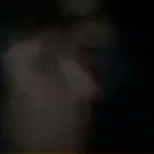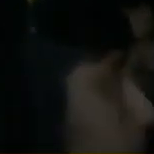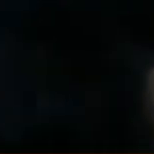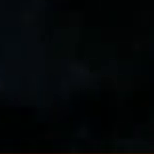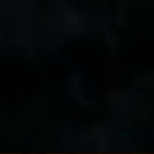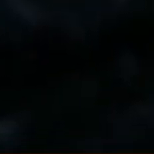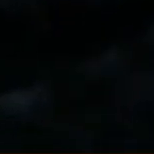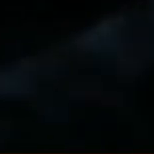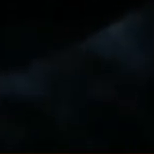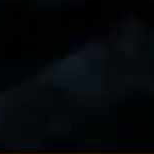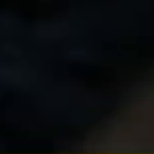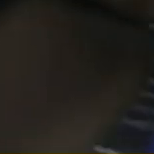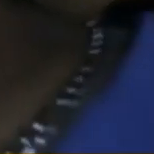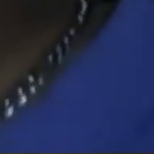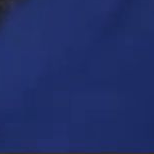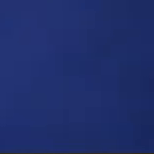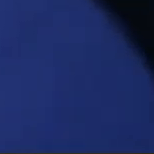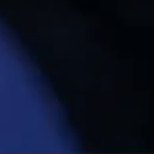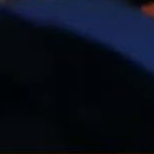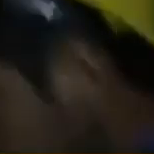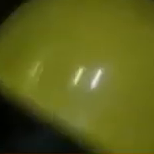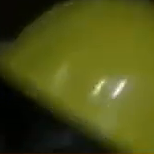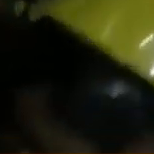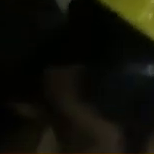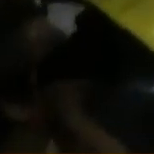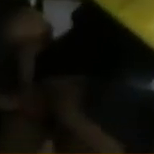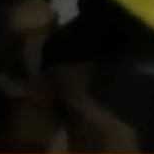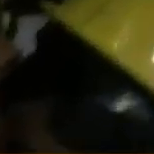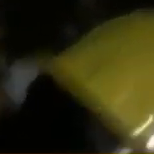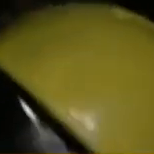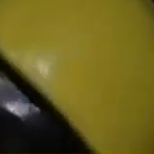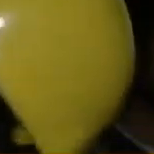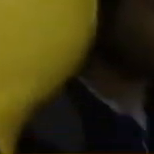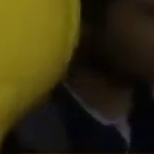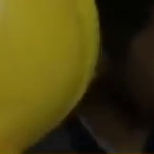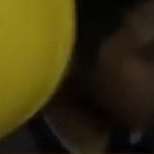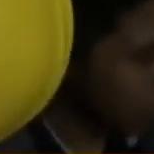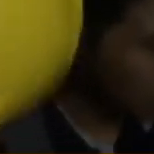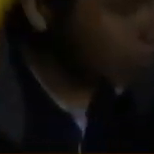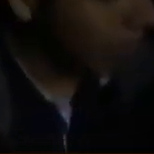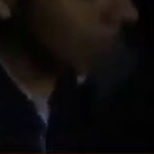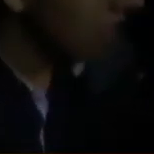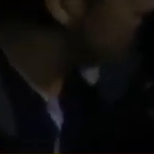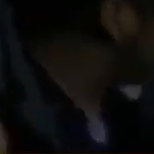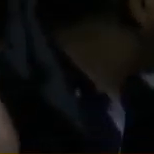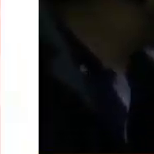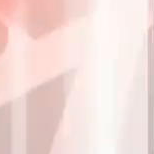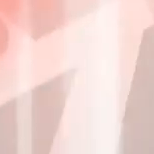la ayuda. Como hemos insistido, la rapiña se hace presente en todos lados.